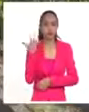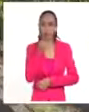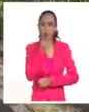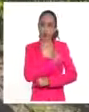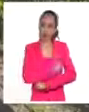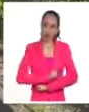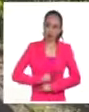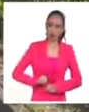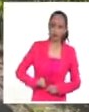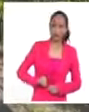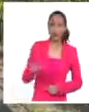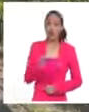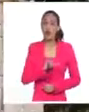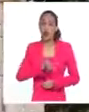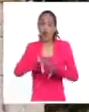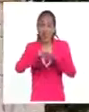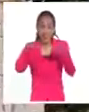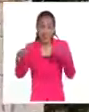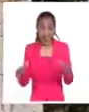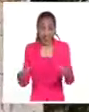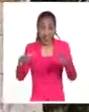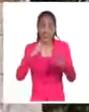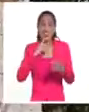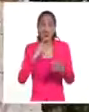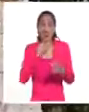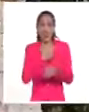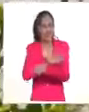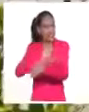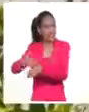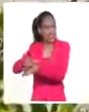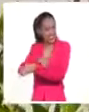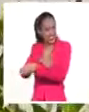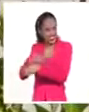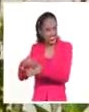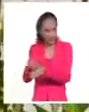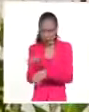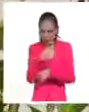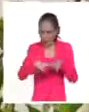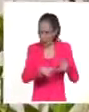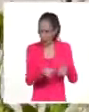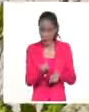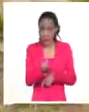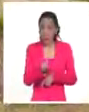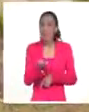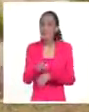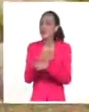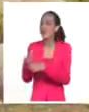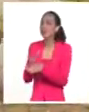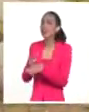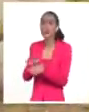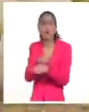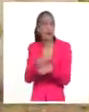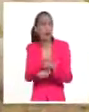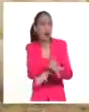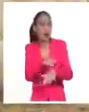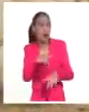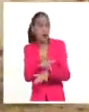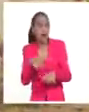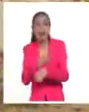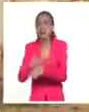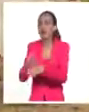el tanque de agua es diferente a cualquier otro que exista por estos lares. La diversidad de plantas y animales también distingue a